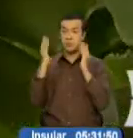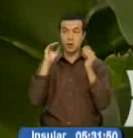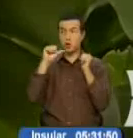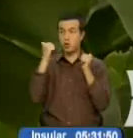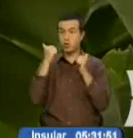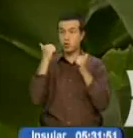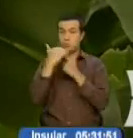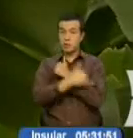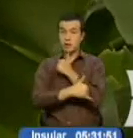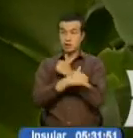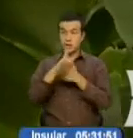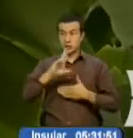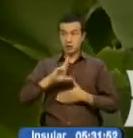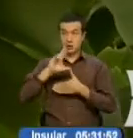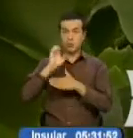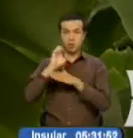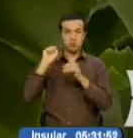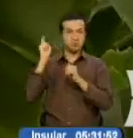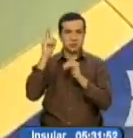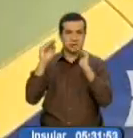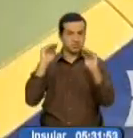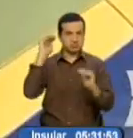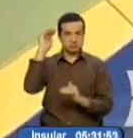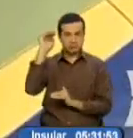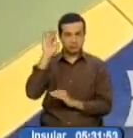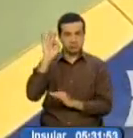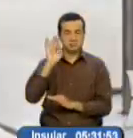del resto de países de América Latina.